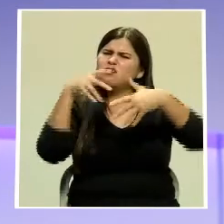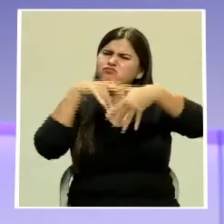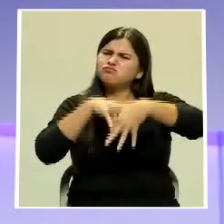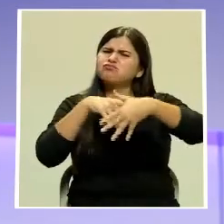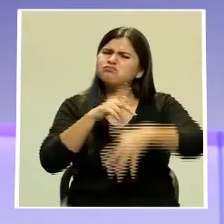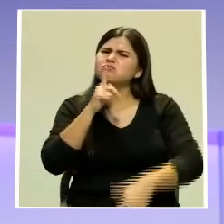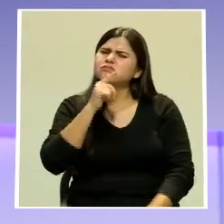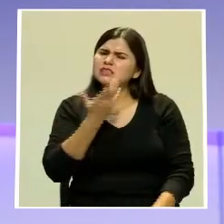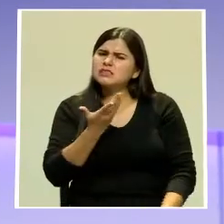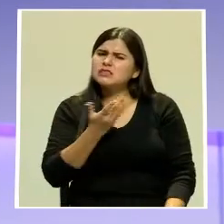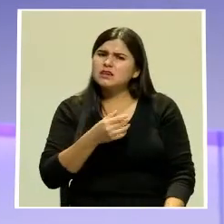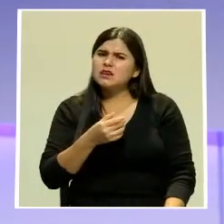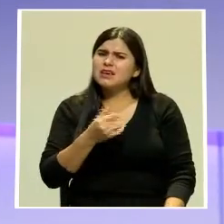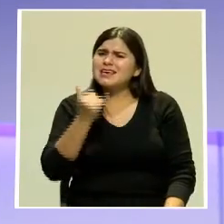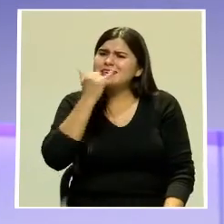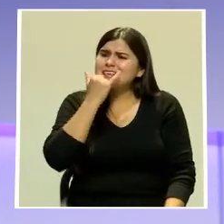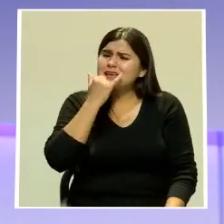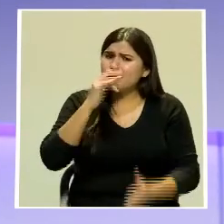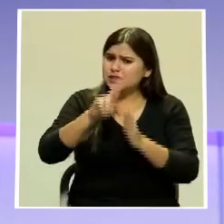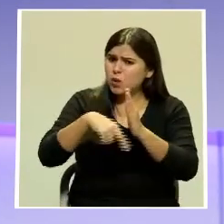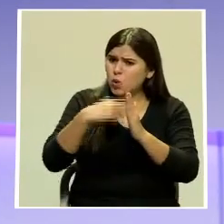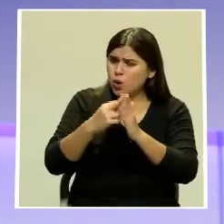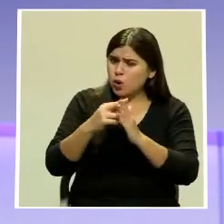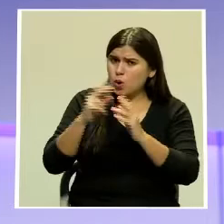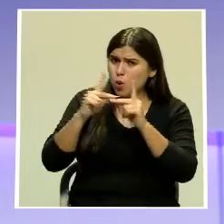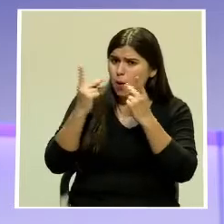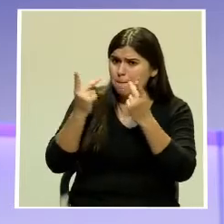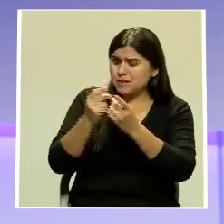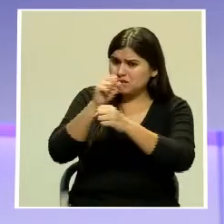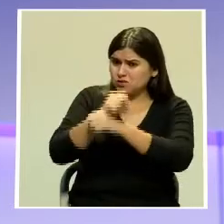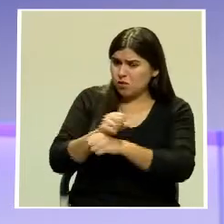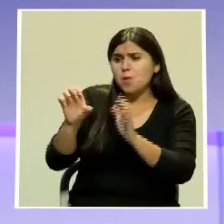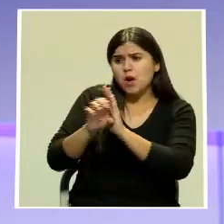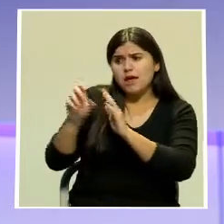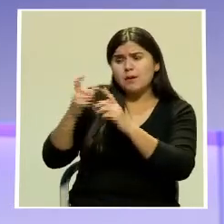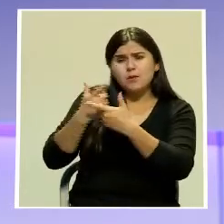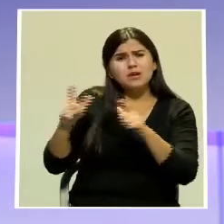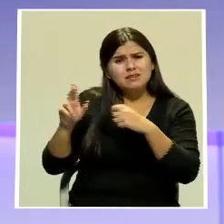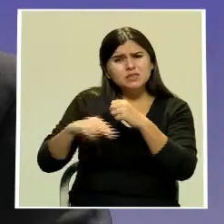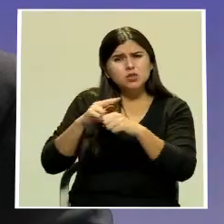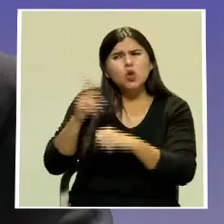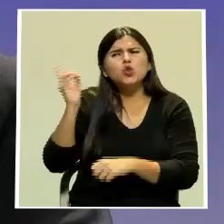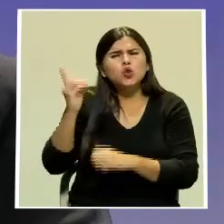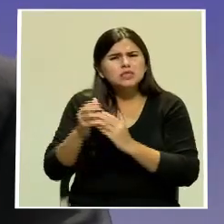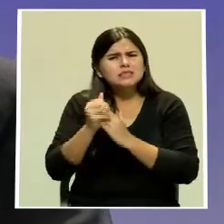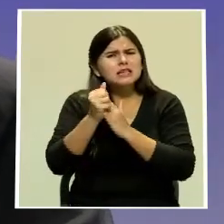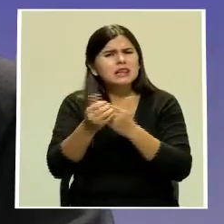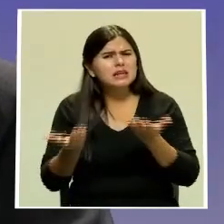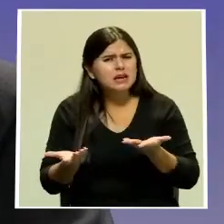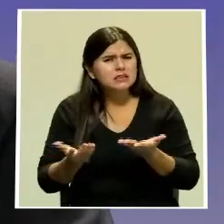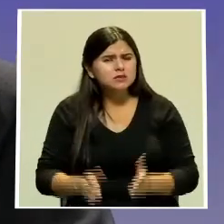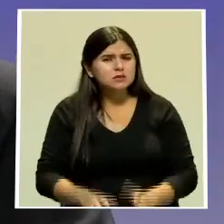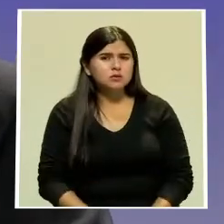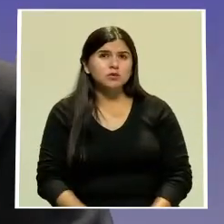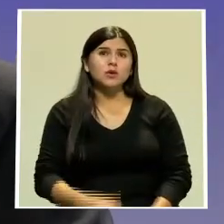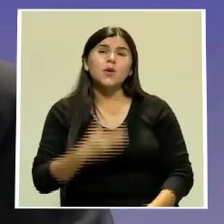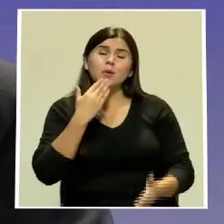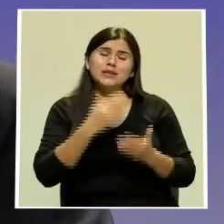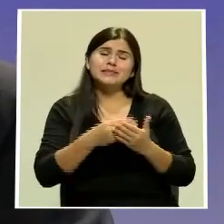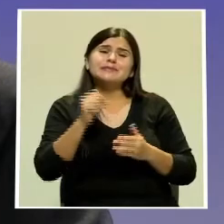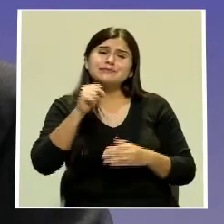pasa con el rol de los partidos tradicionales como Liberación Nacional? ¿Dónde está el liderazgo? Bueno, es bastante